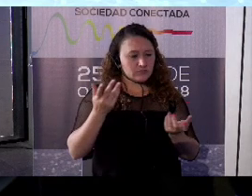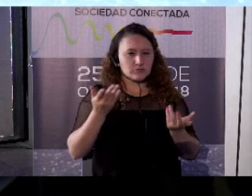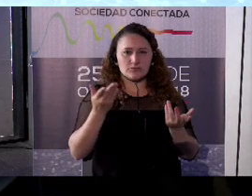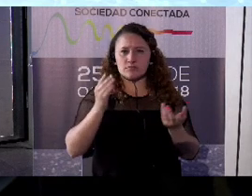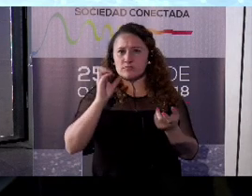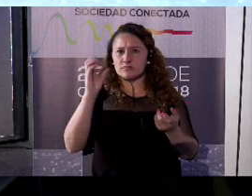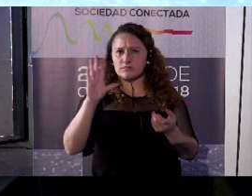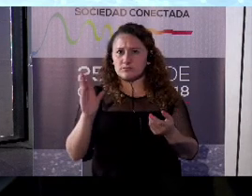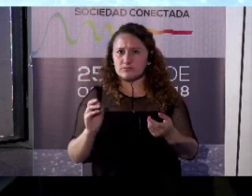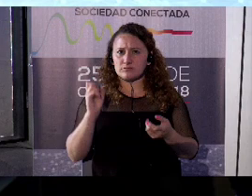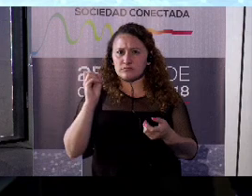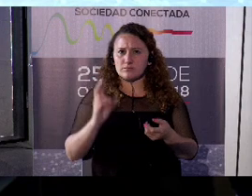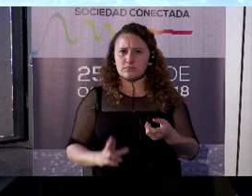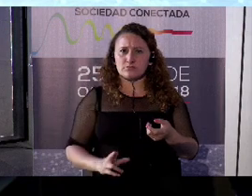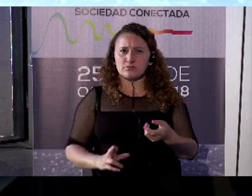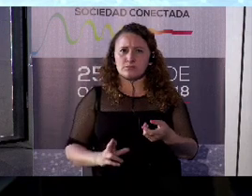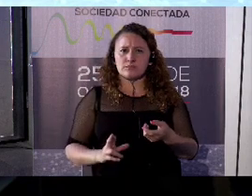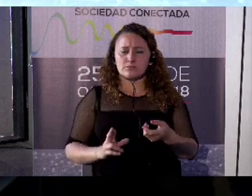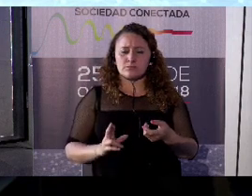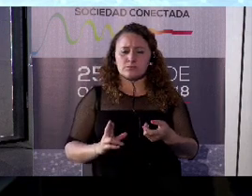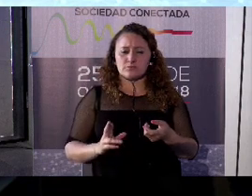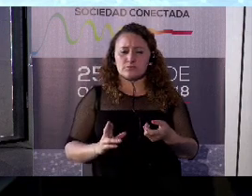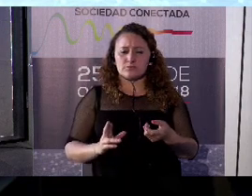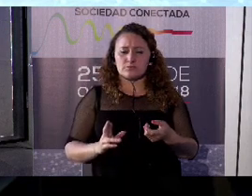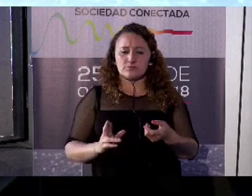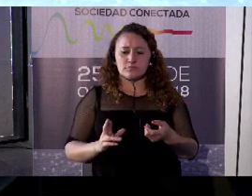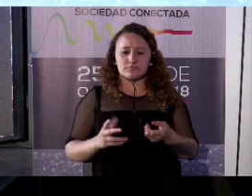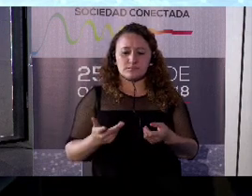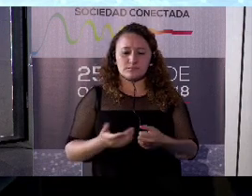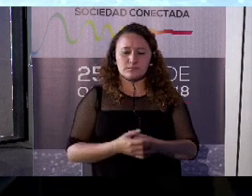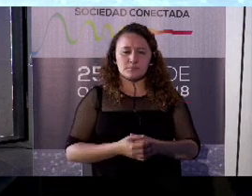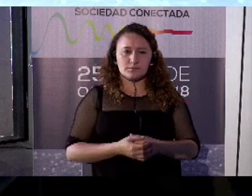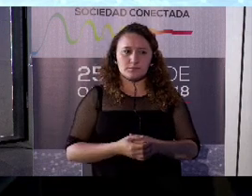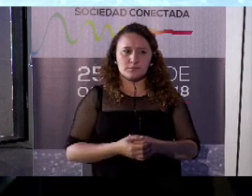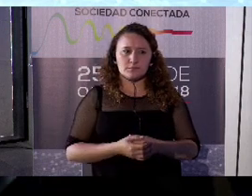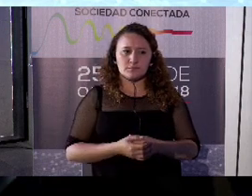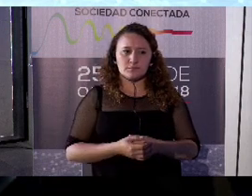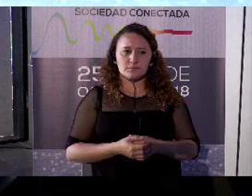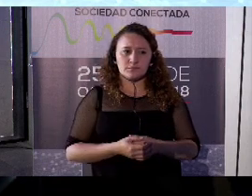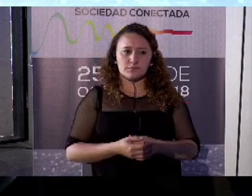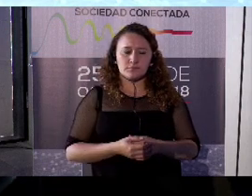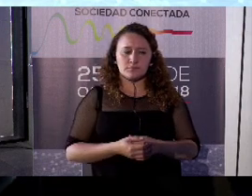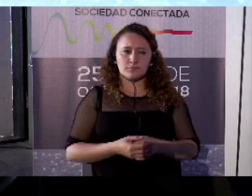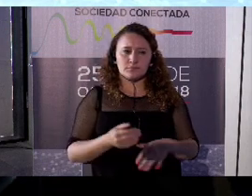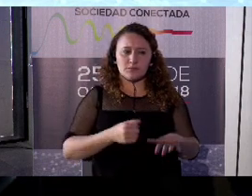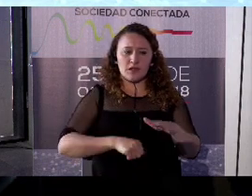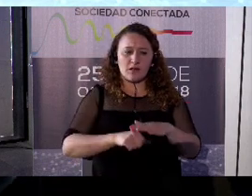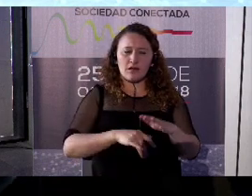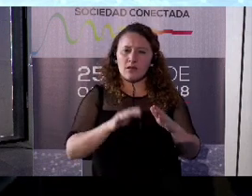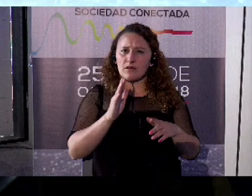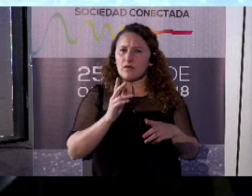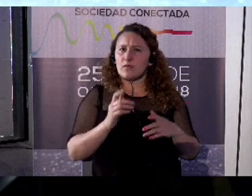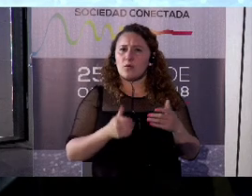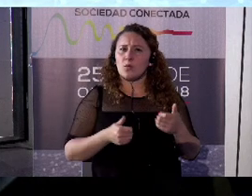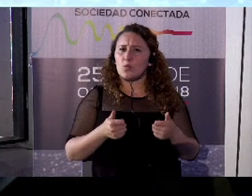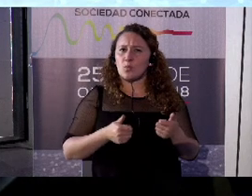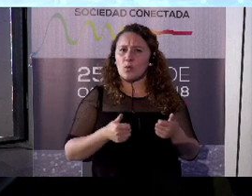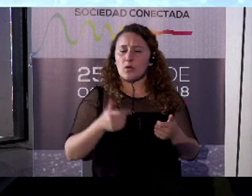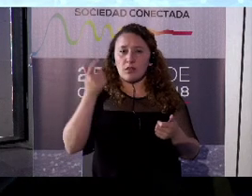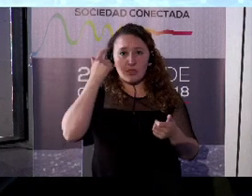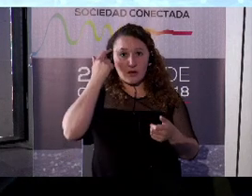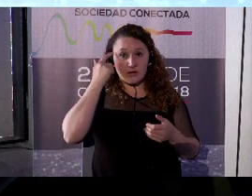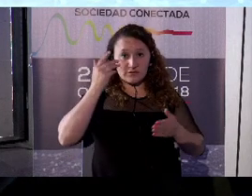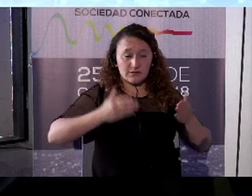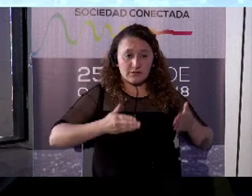y trabajando en en el área de Inteligencia artificial de